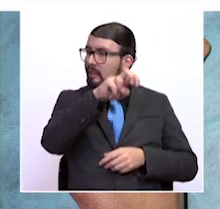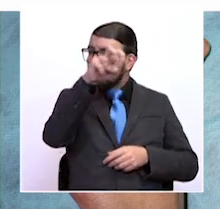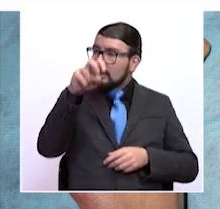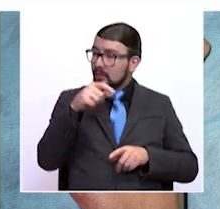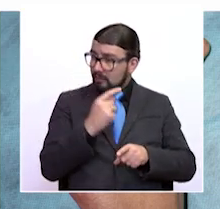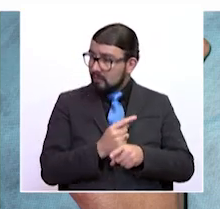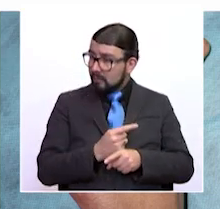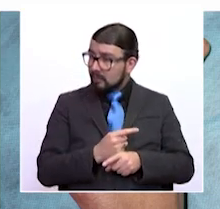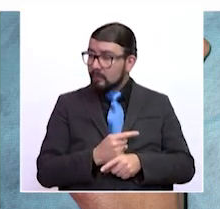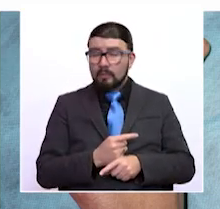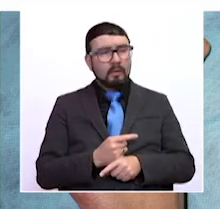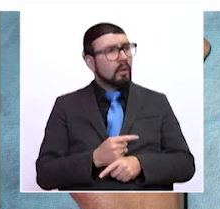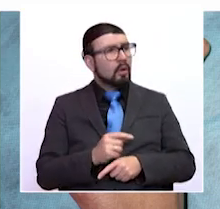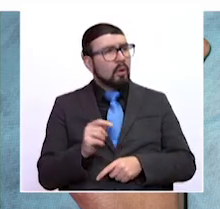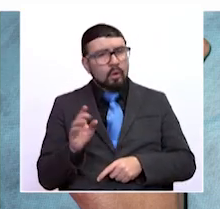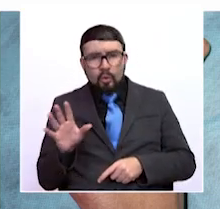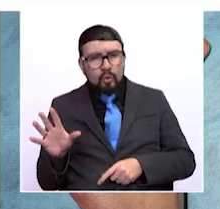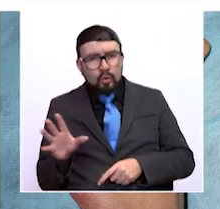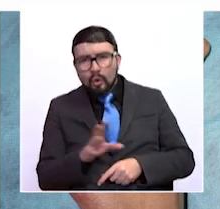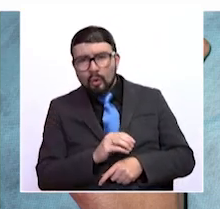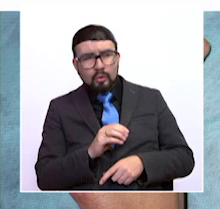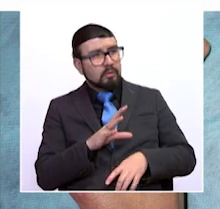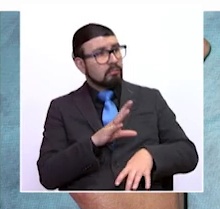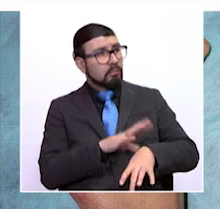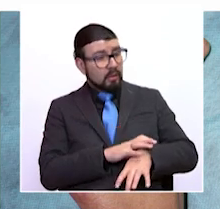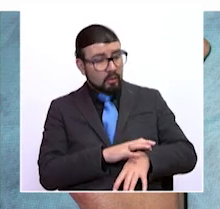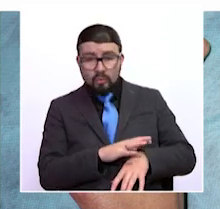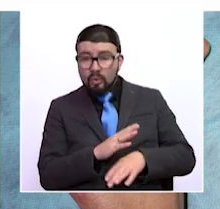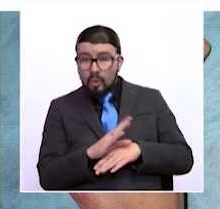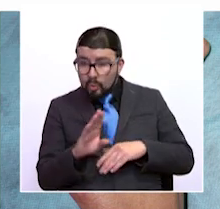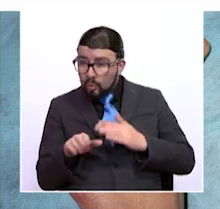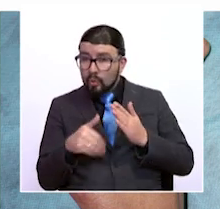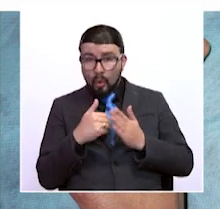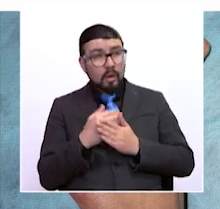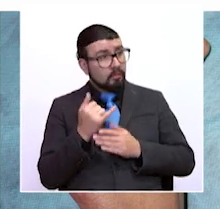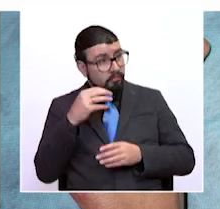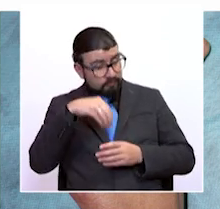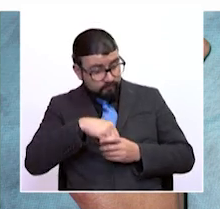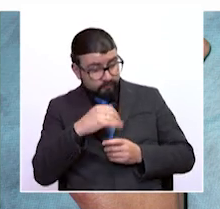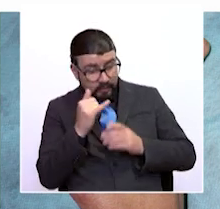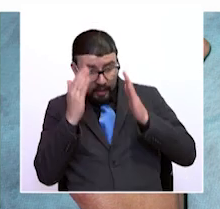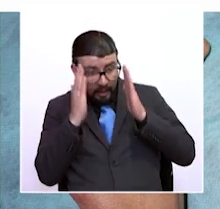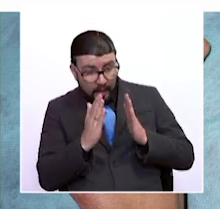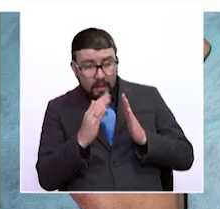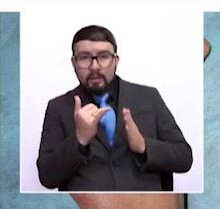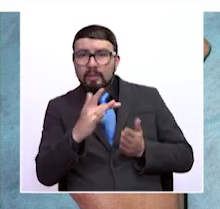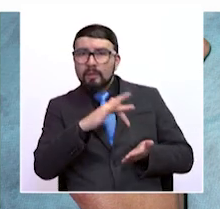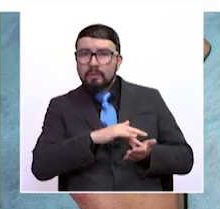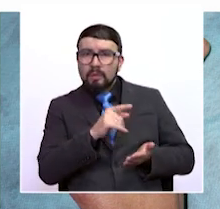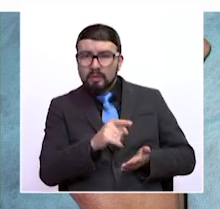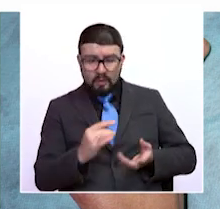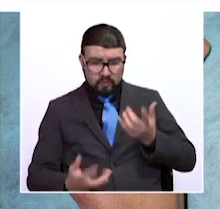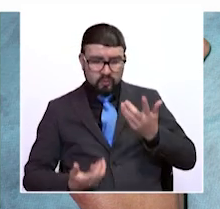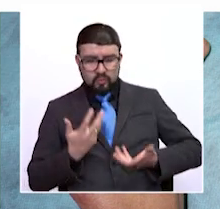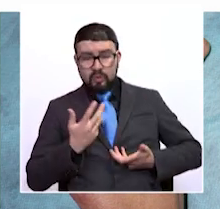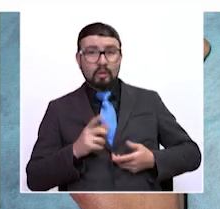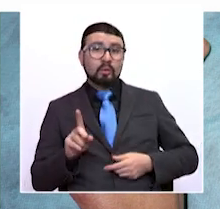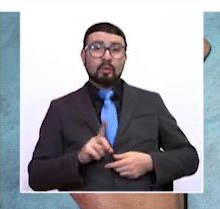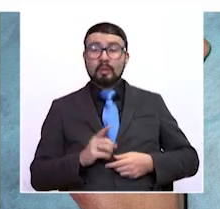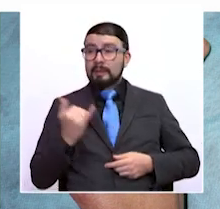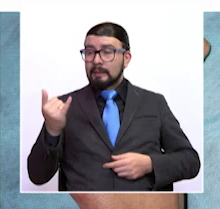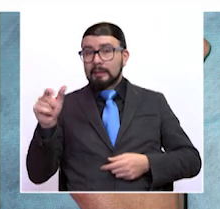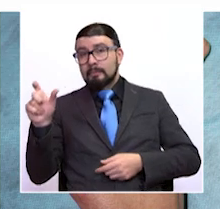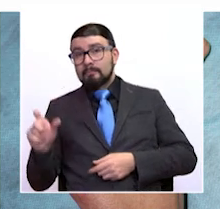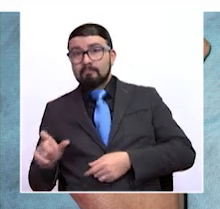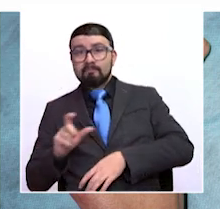no todos los médicos, no todos los cirujanos plásticos se dedican a tratar quemaduras. Es un reto para todo cirujano